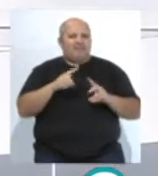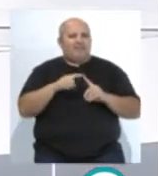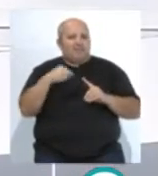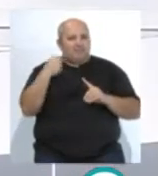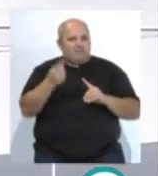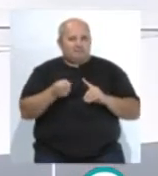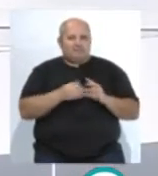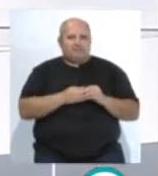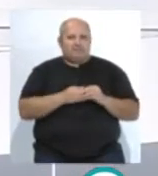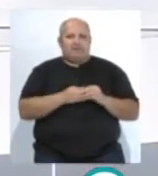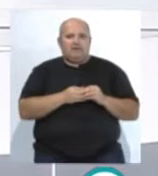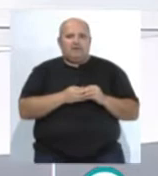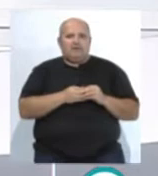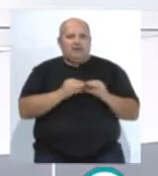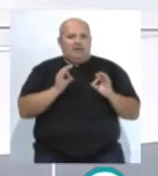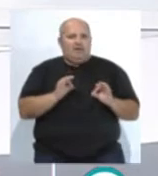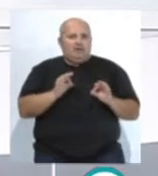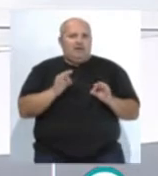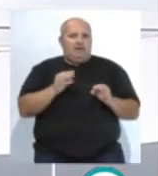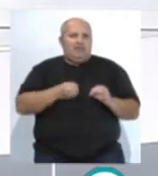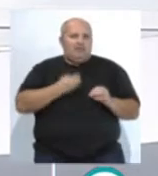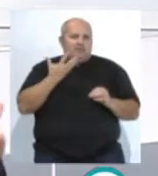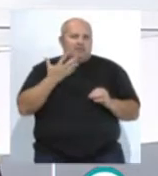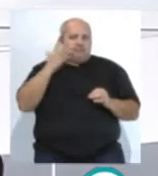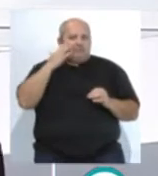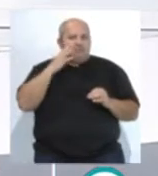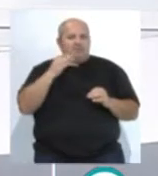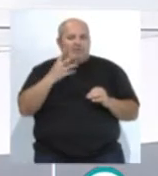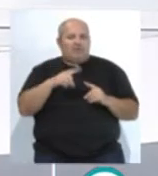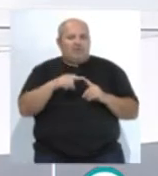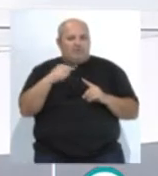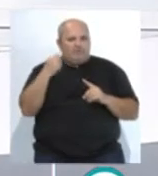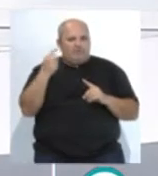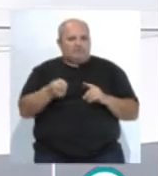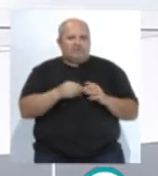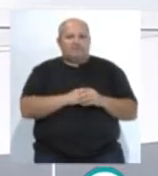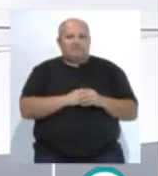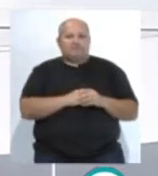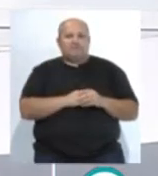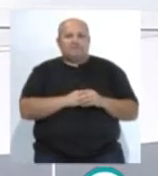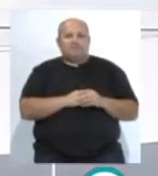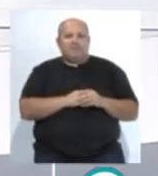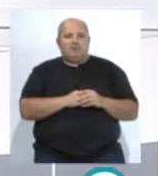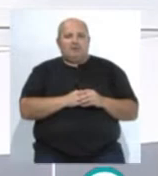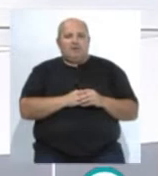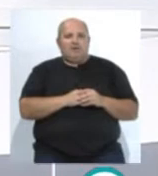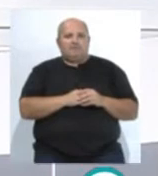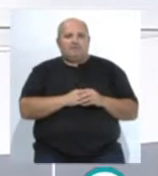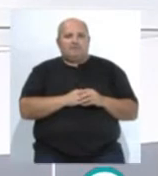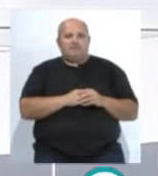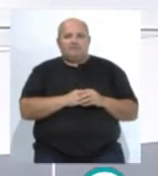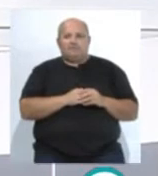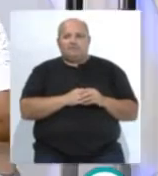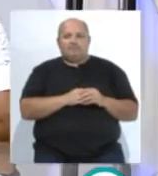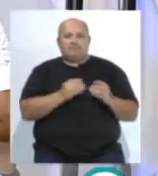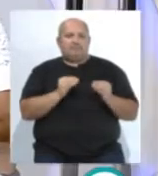después, que es lícito que la afición, la ilusión, todo esto, las celebraciones después. O sea que... Sí, pero